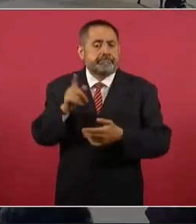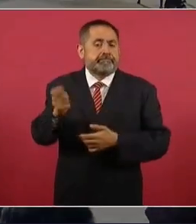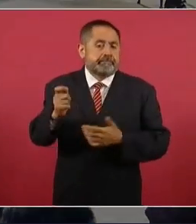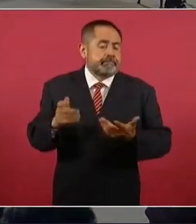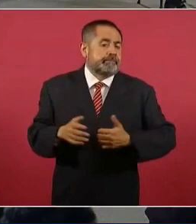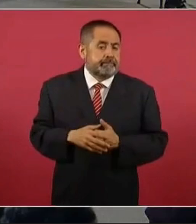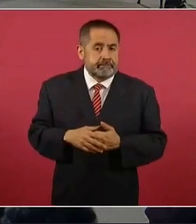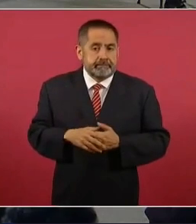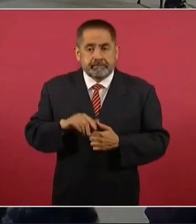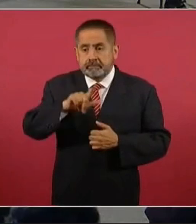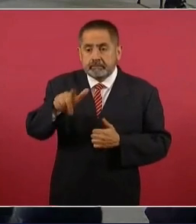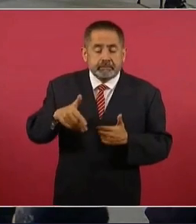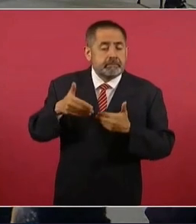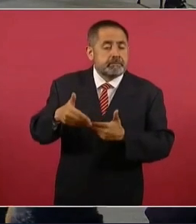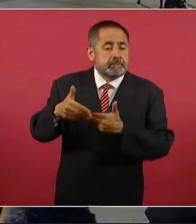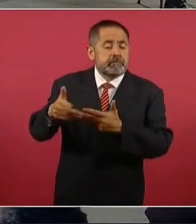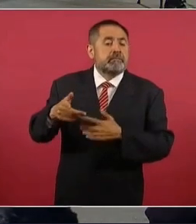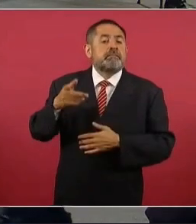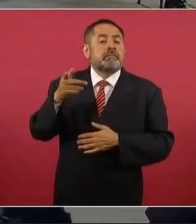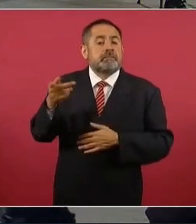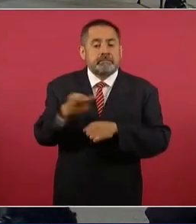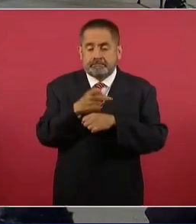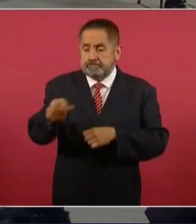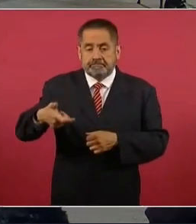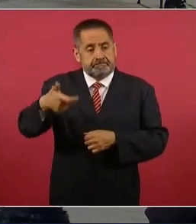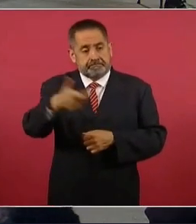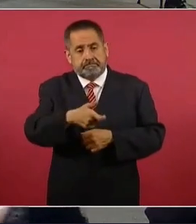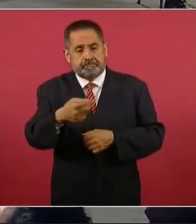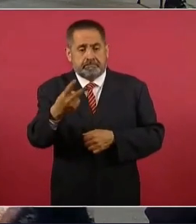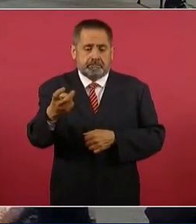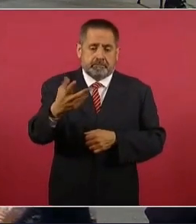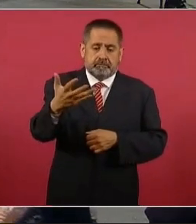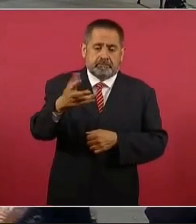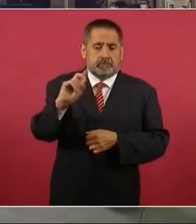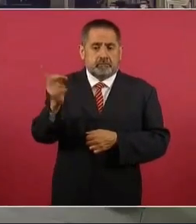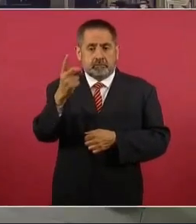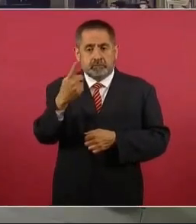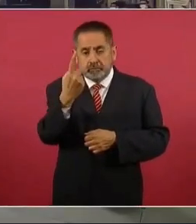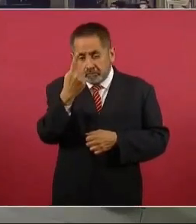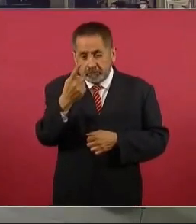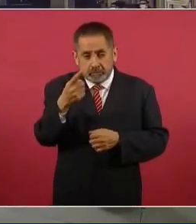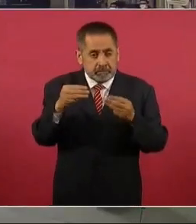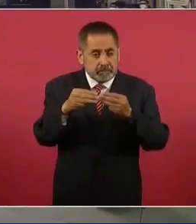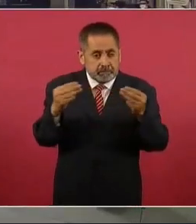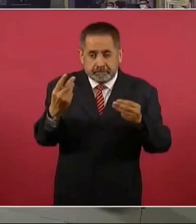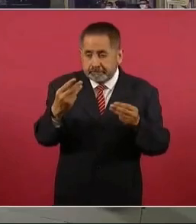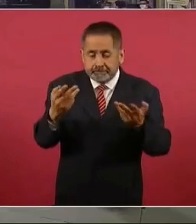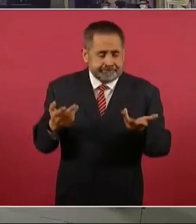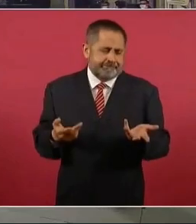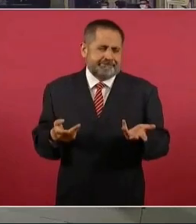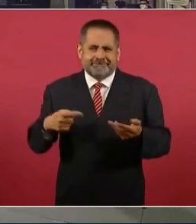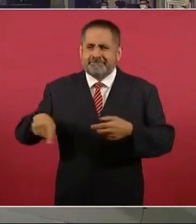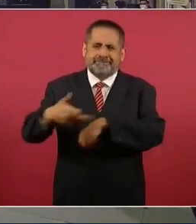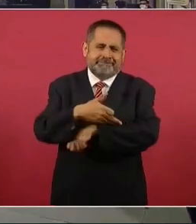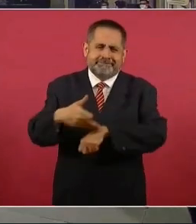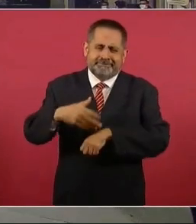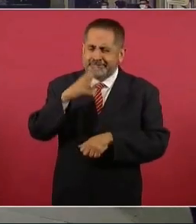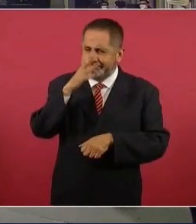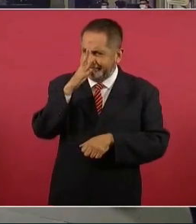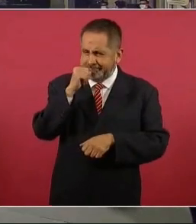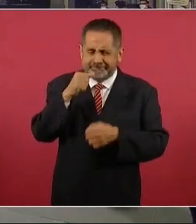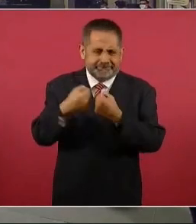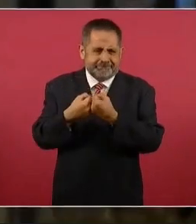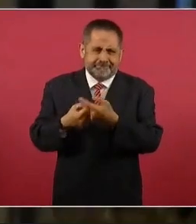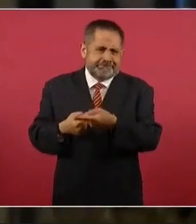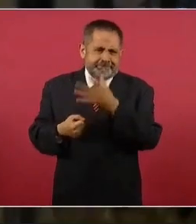están emplazando a pagar 200, 500 dólares por metro cuadrado, cosa que imagínese para una familia allá en la